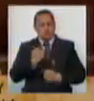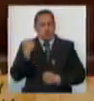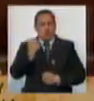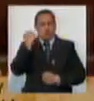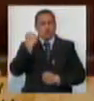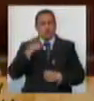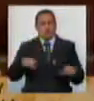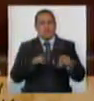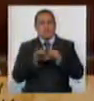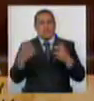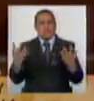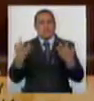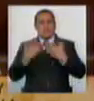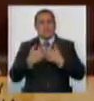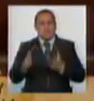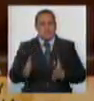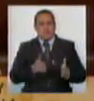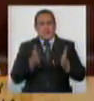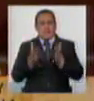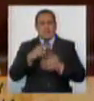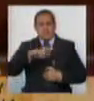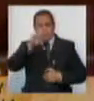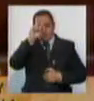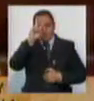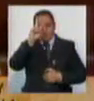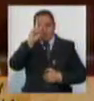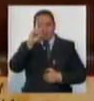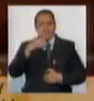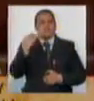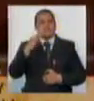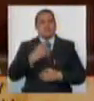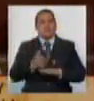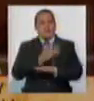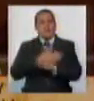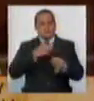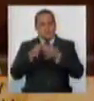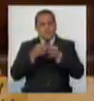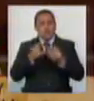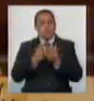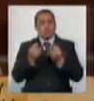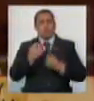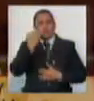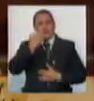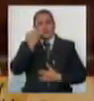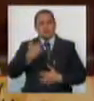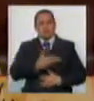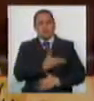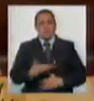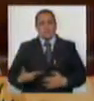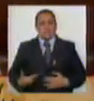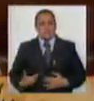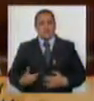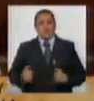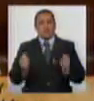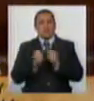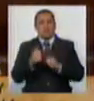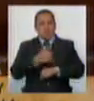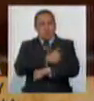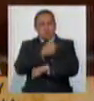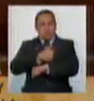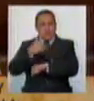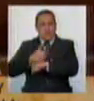alcanzados en la integración vial del país. Siempre he señalado que el cariño de un presidente y de sus